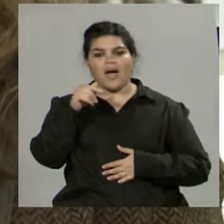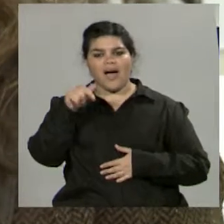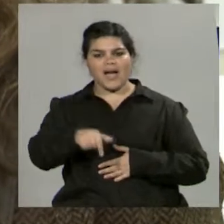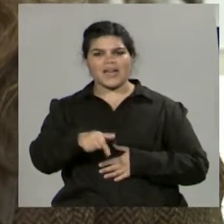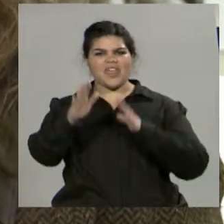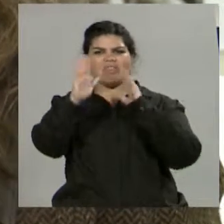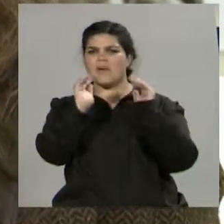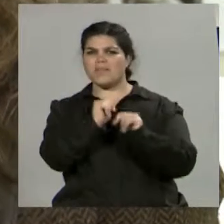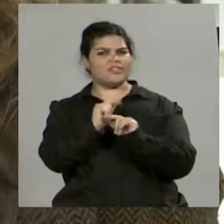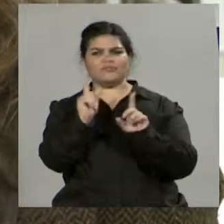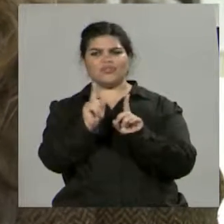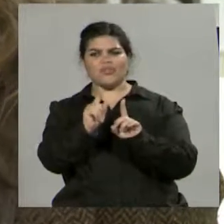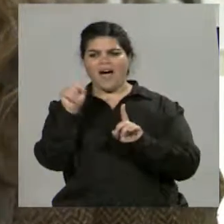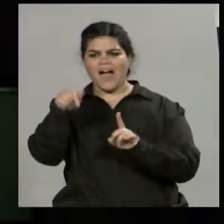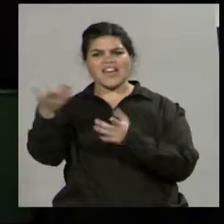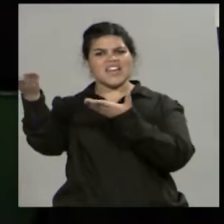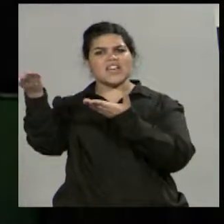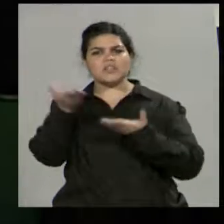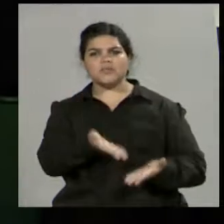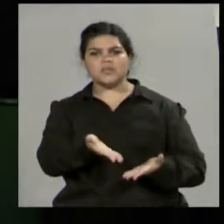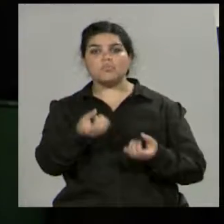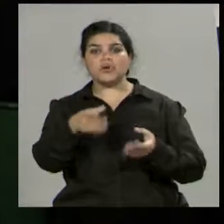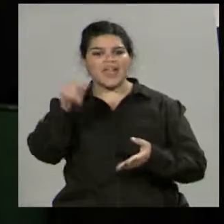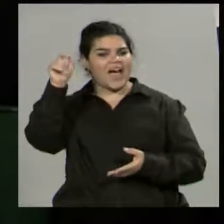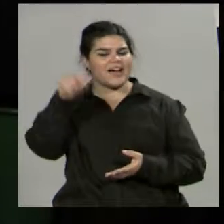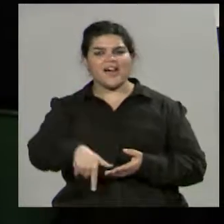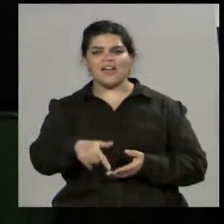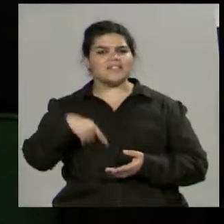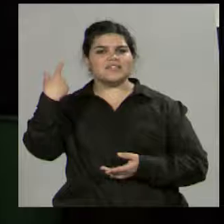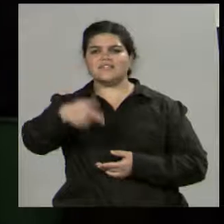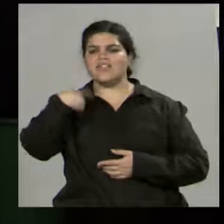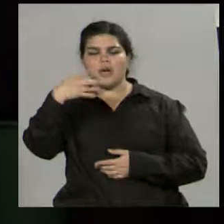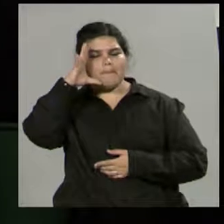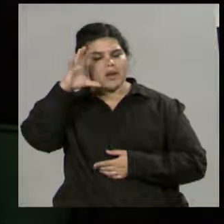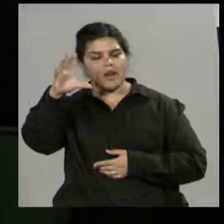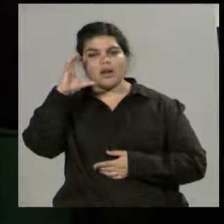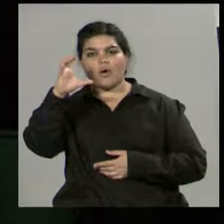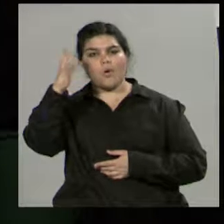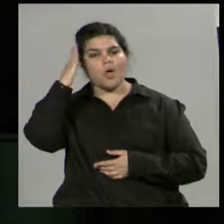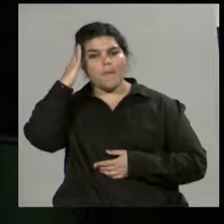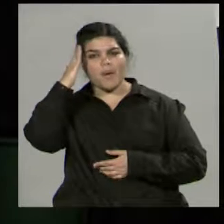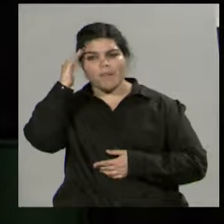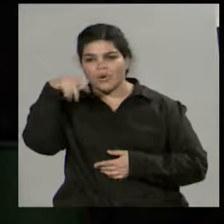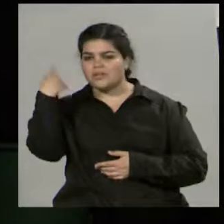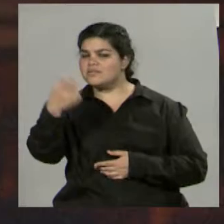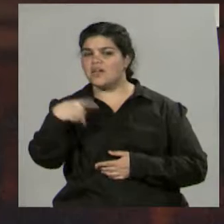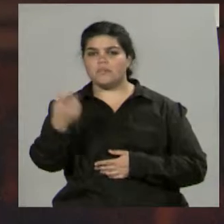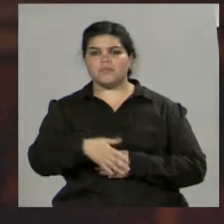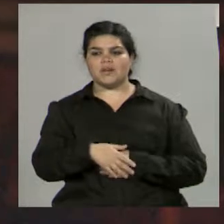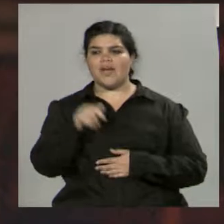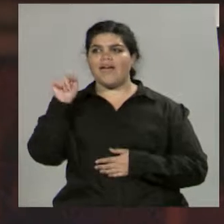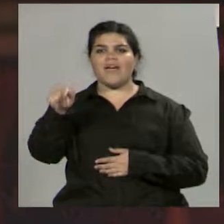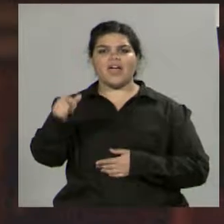a despedirlo, a recibirlo, porque se va a quedar en Mendoza para siempre. Y le dejó mucho a todos, al